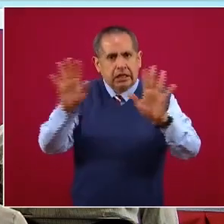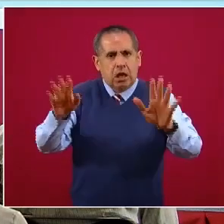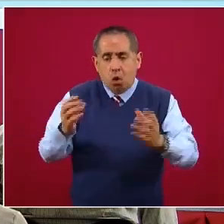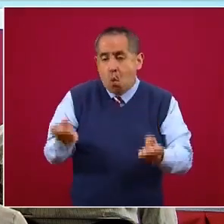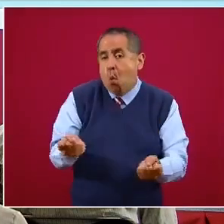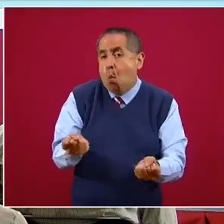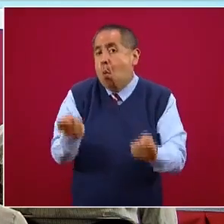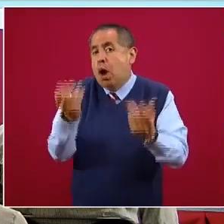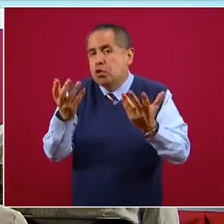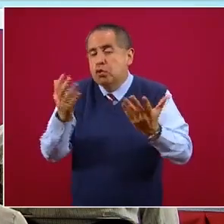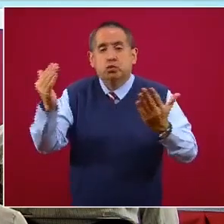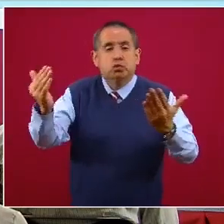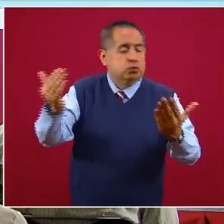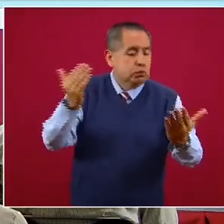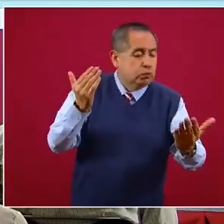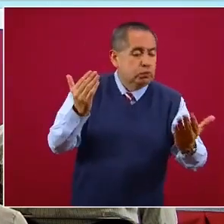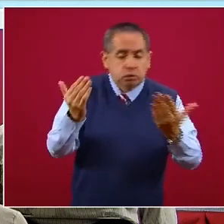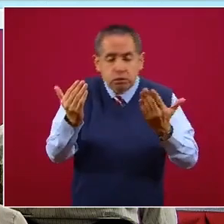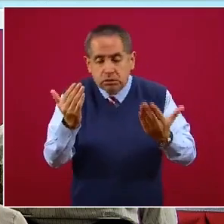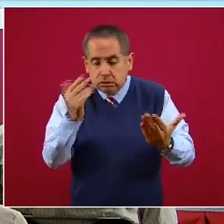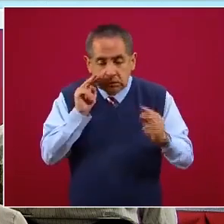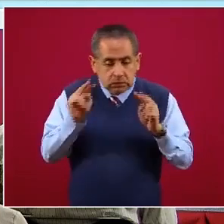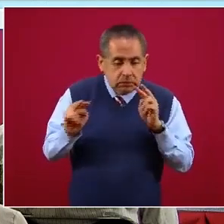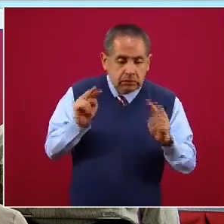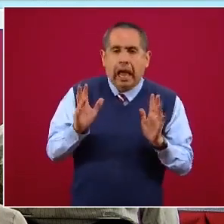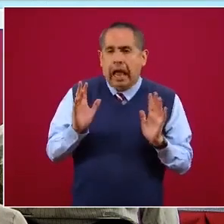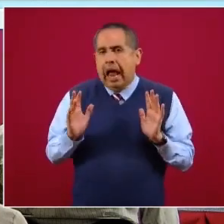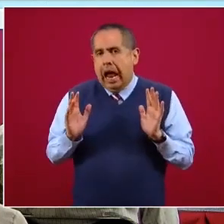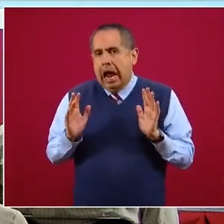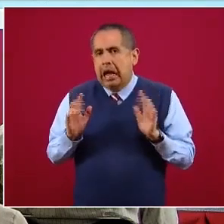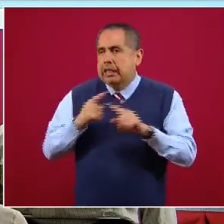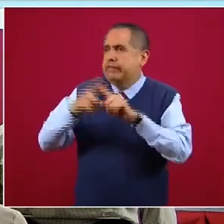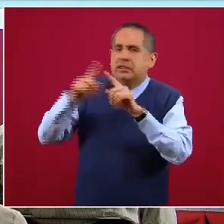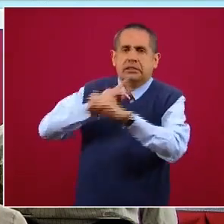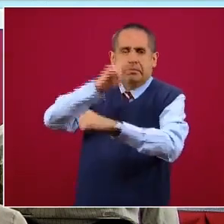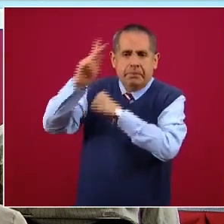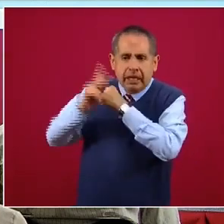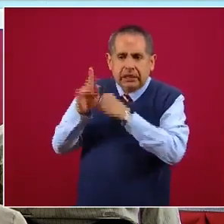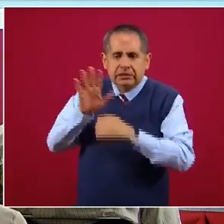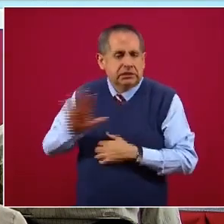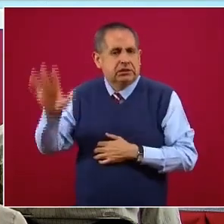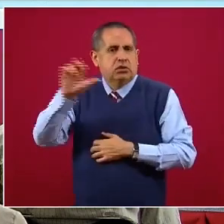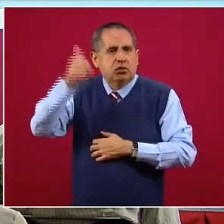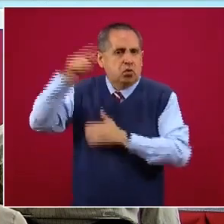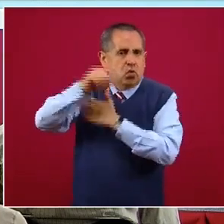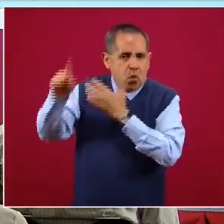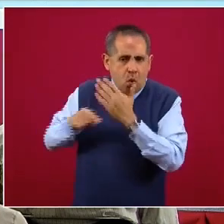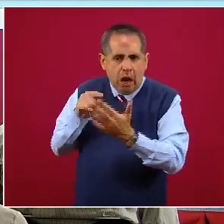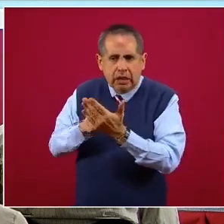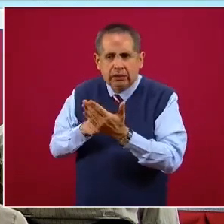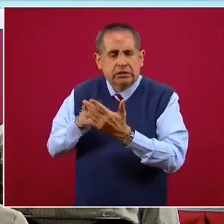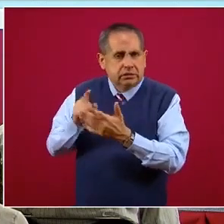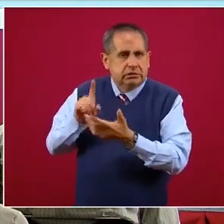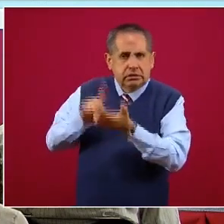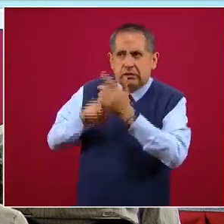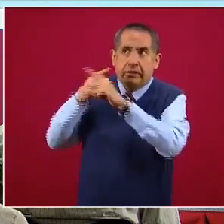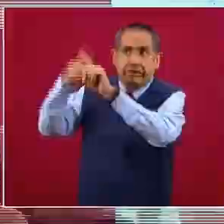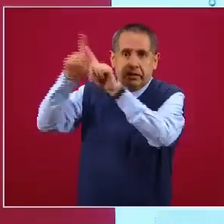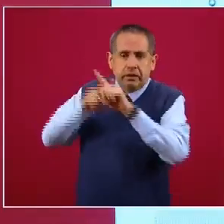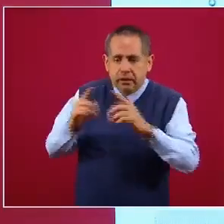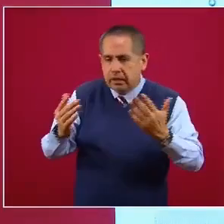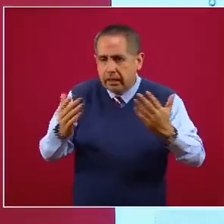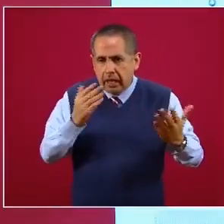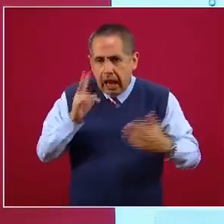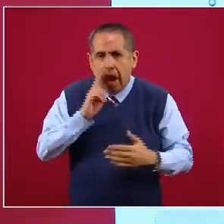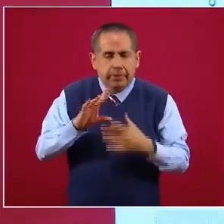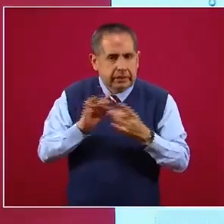números y comparan números entre países o territorios que tienen poblaciones diferentes, pues